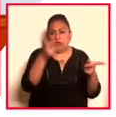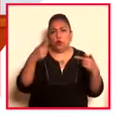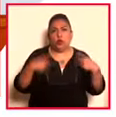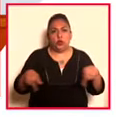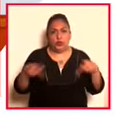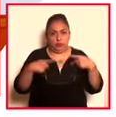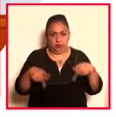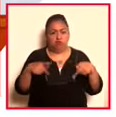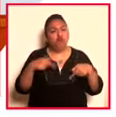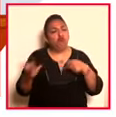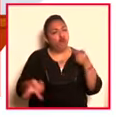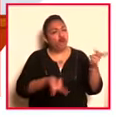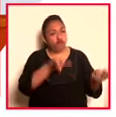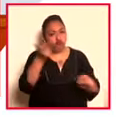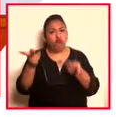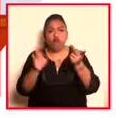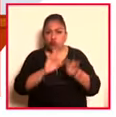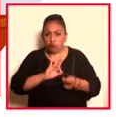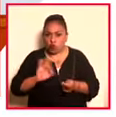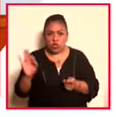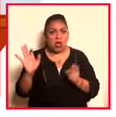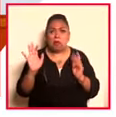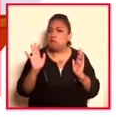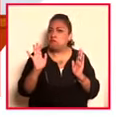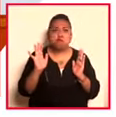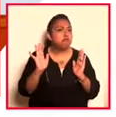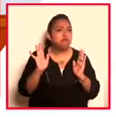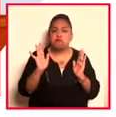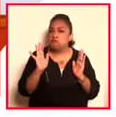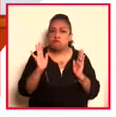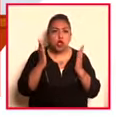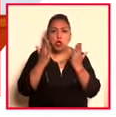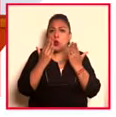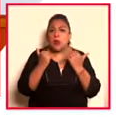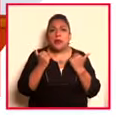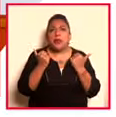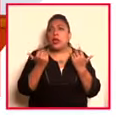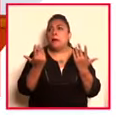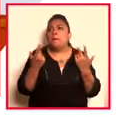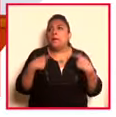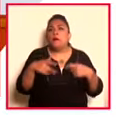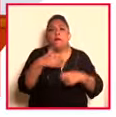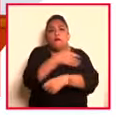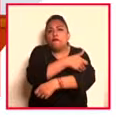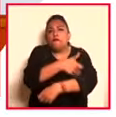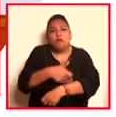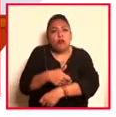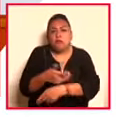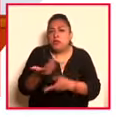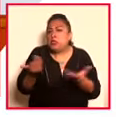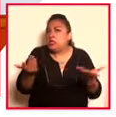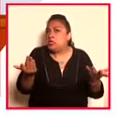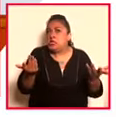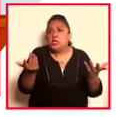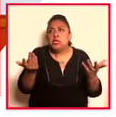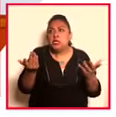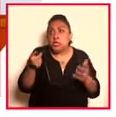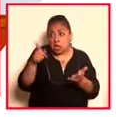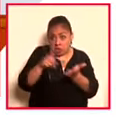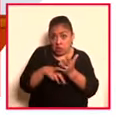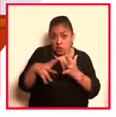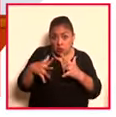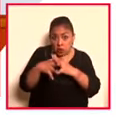personas y no tenía algún pariente que había sido implicado en la Guerra